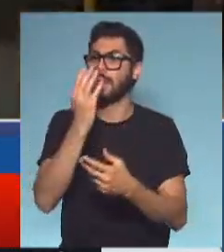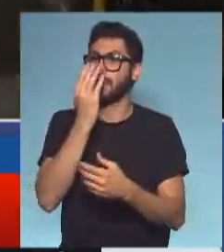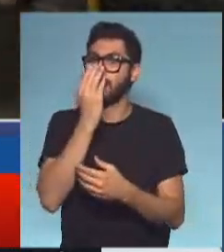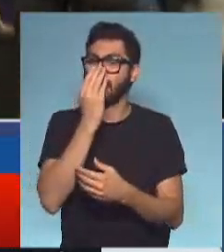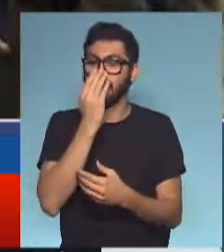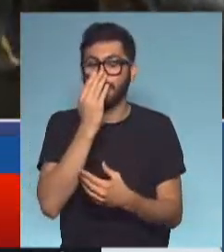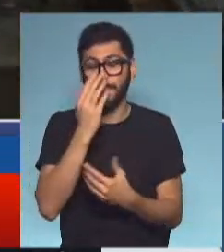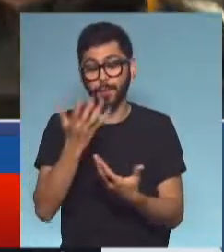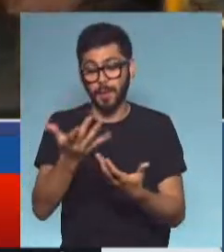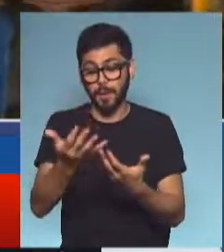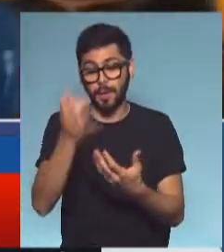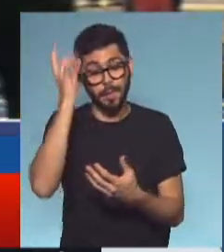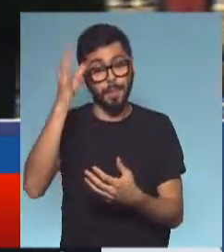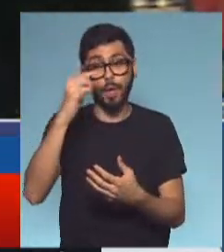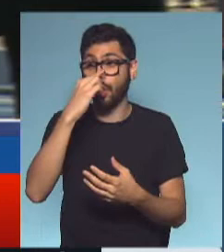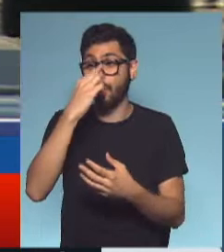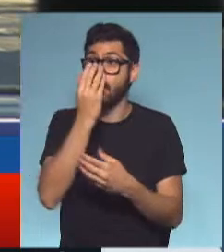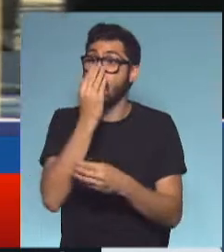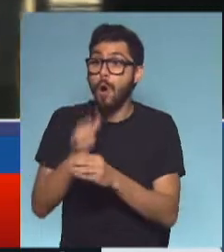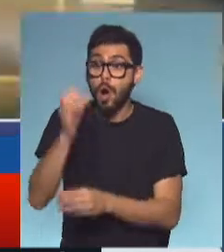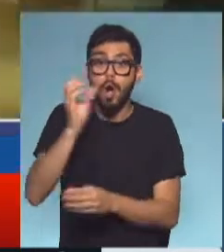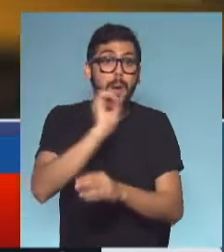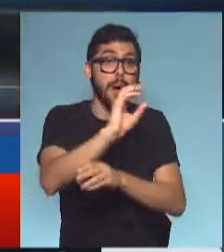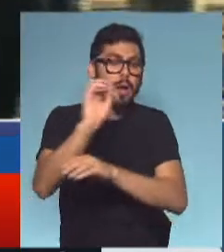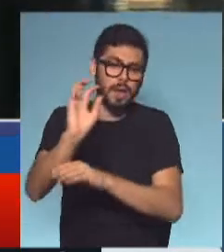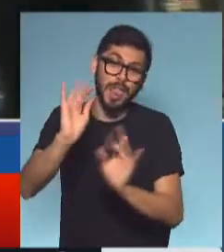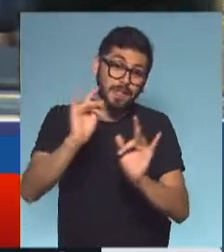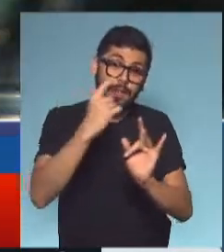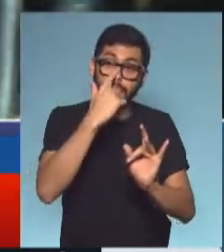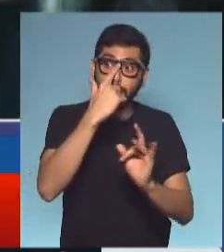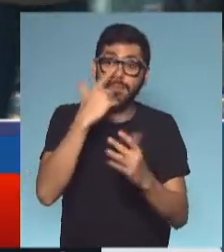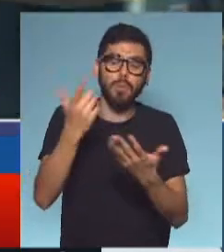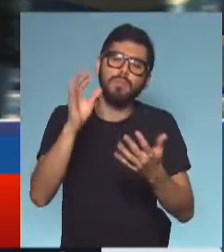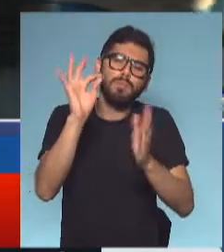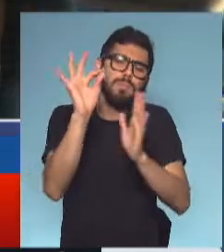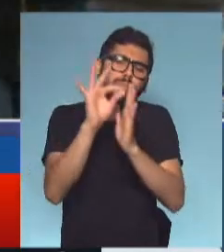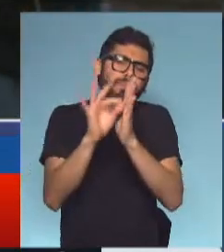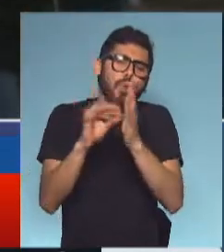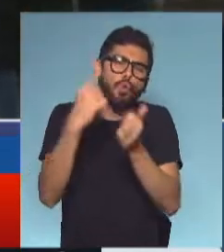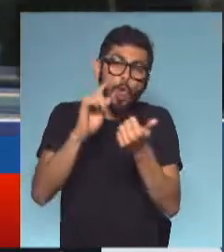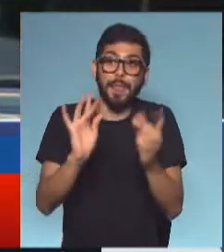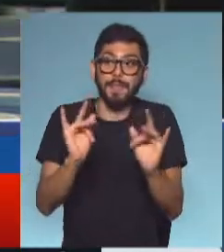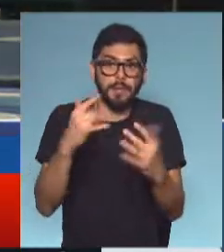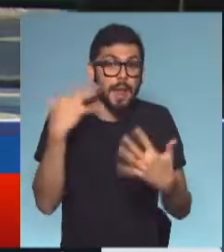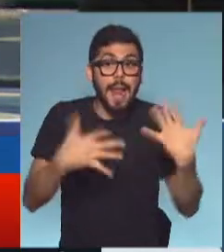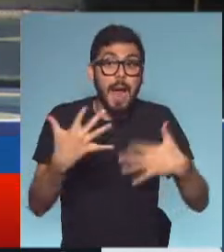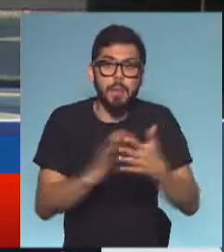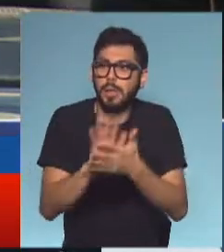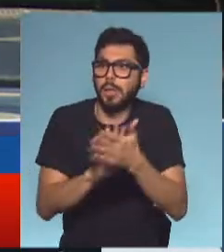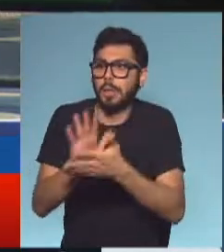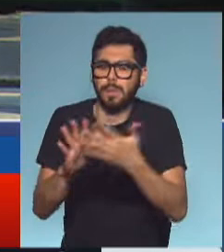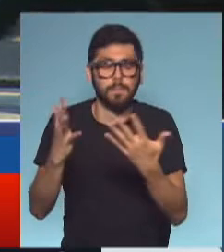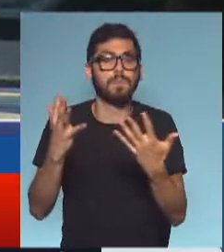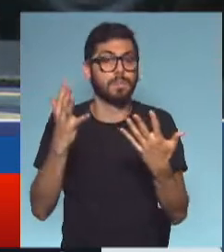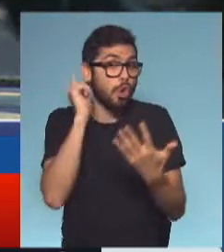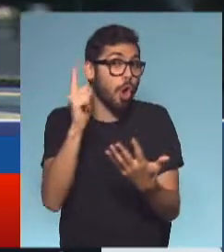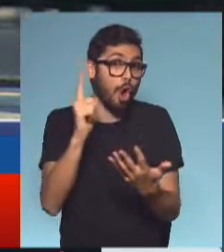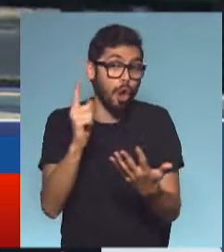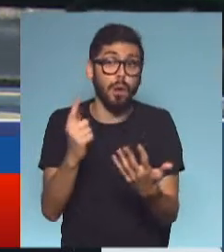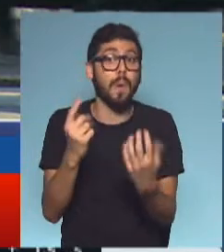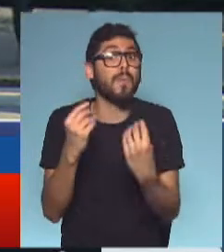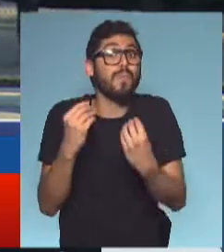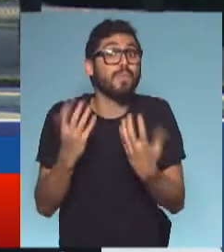para la distribución, del oxígeno, bueno, con varias cuestiones puntuales que tuvimos que atacar muy rápidamente. Y eso es porque